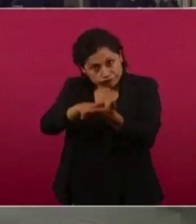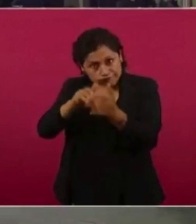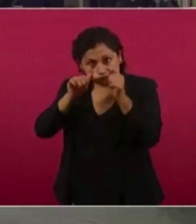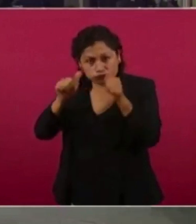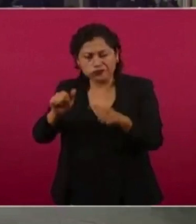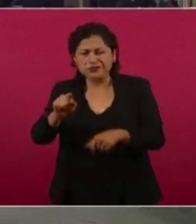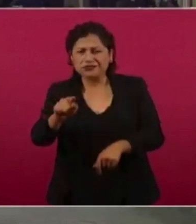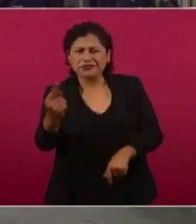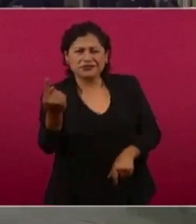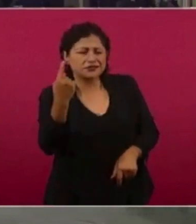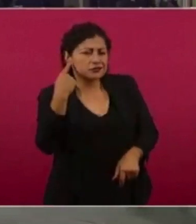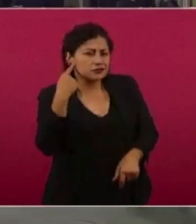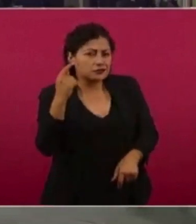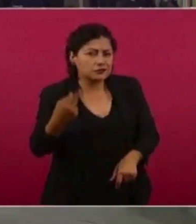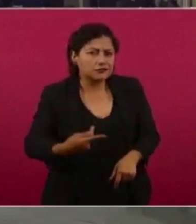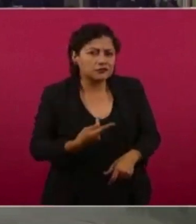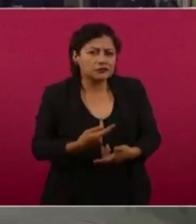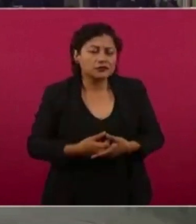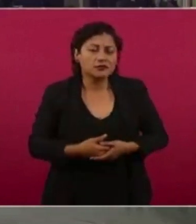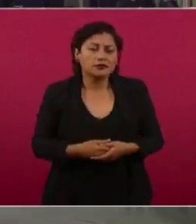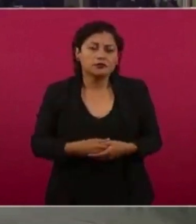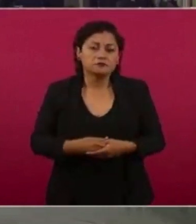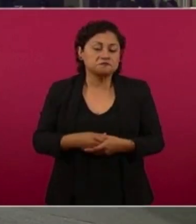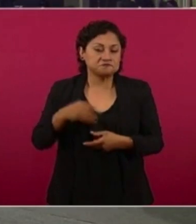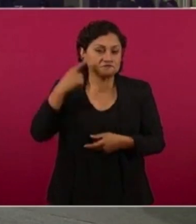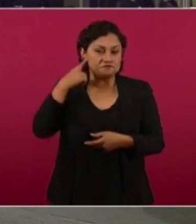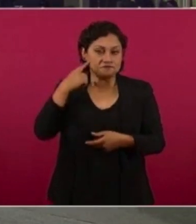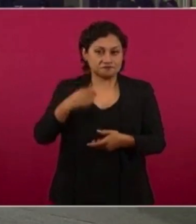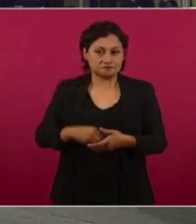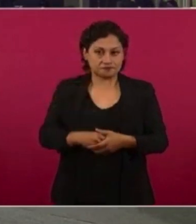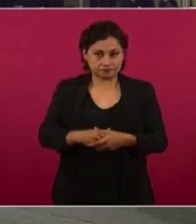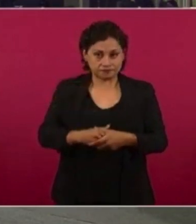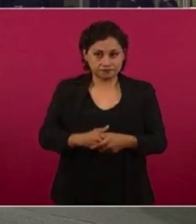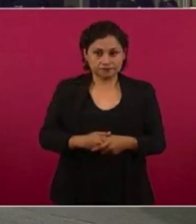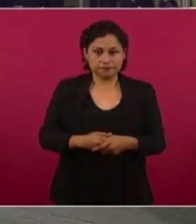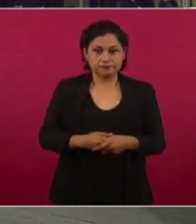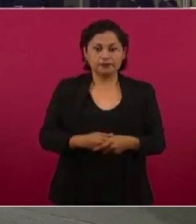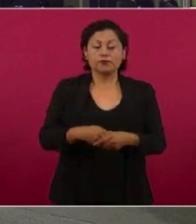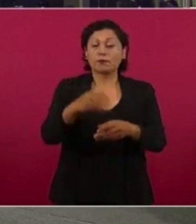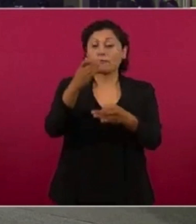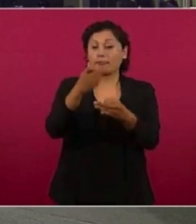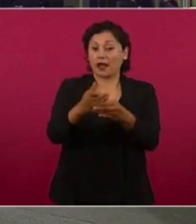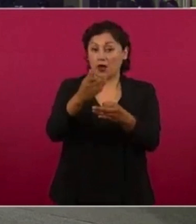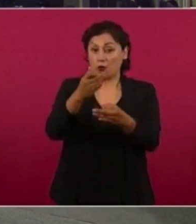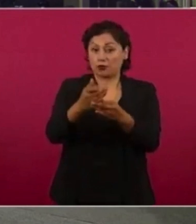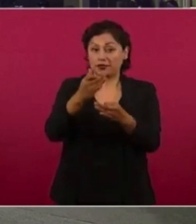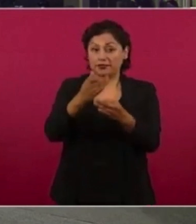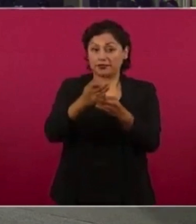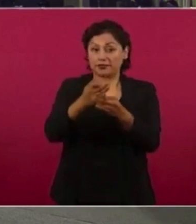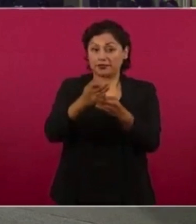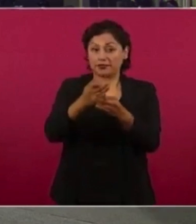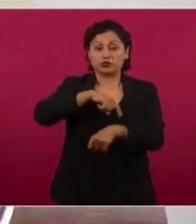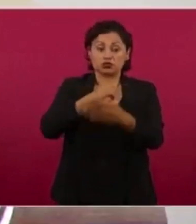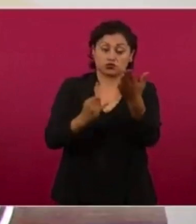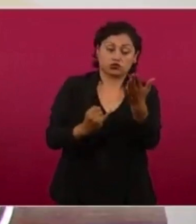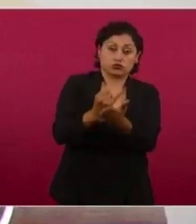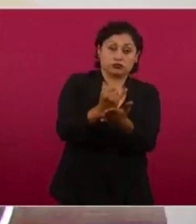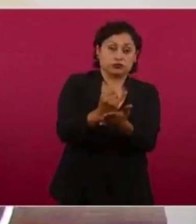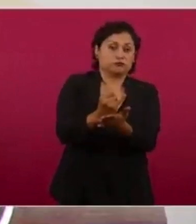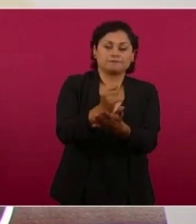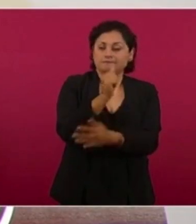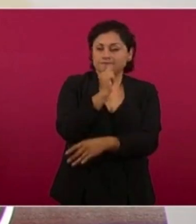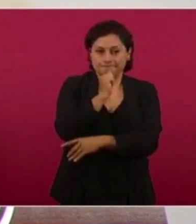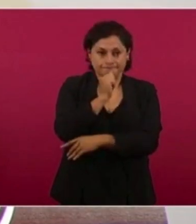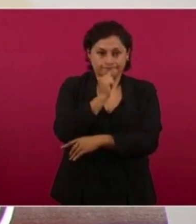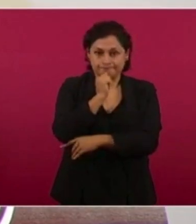¿Mande usted? ¿Se necesita cambiar la ruta? En este momento no lo hemos determinado. Ya